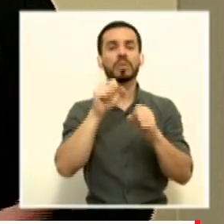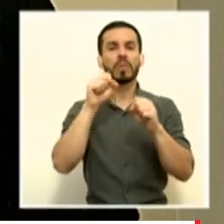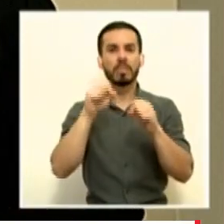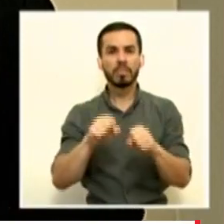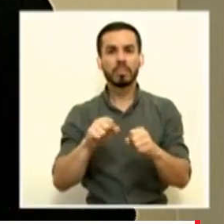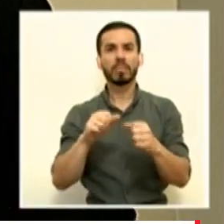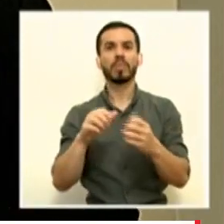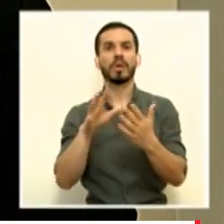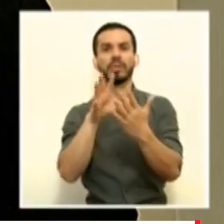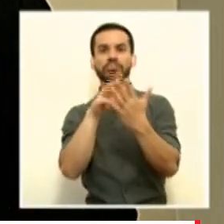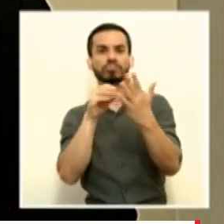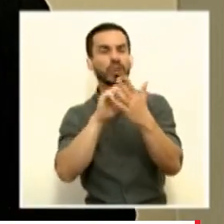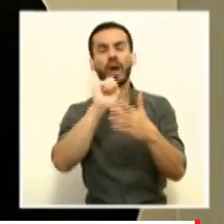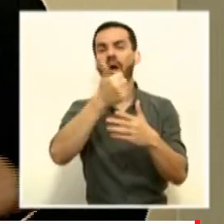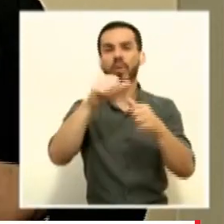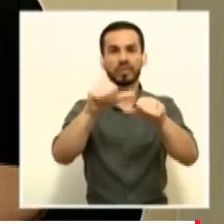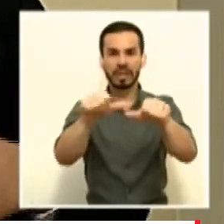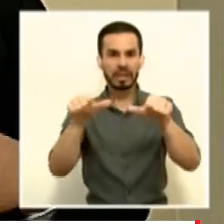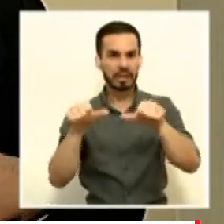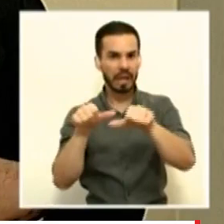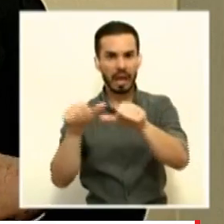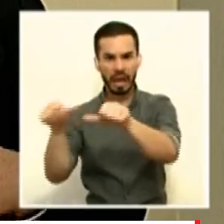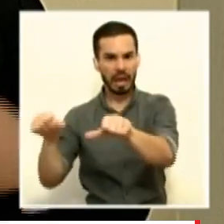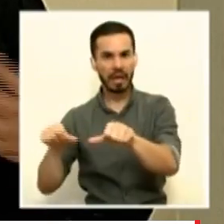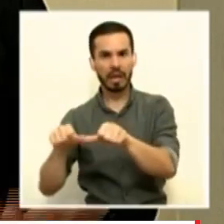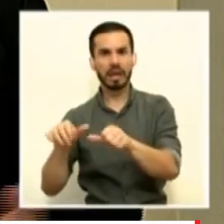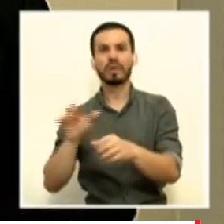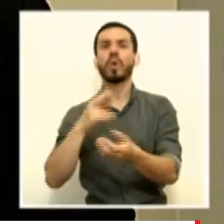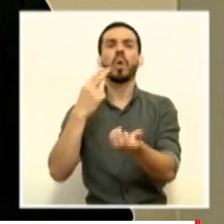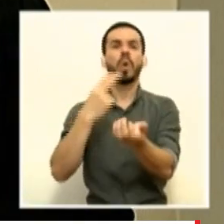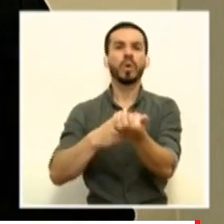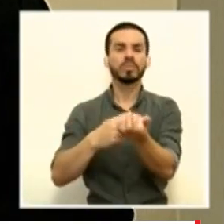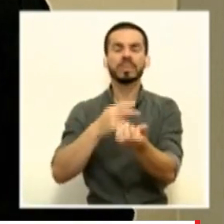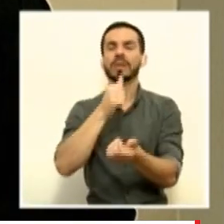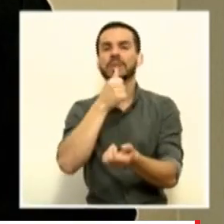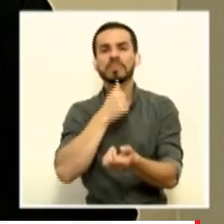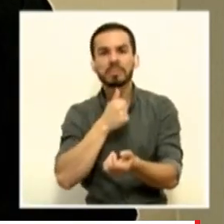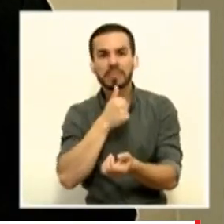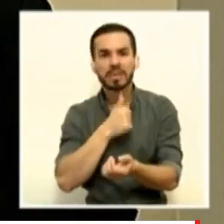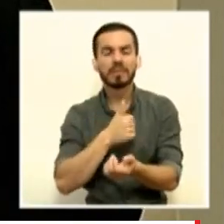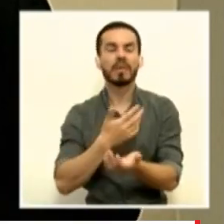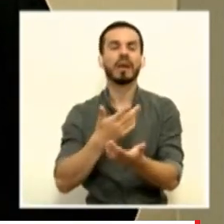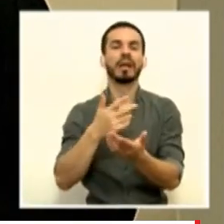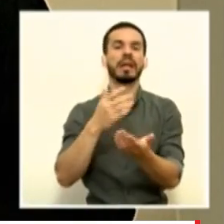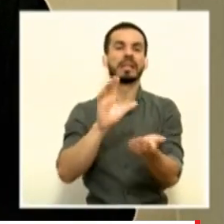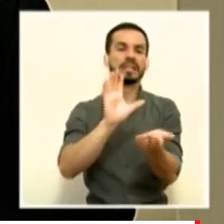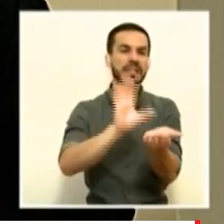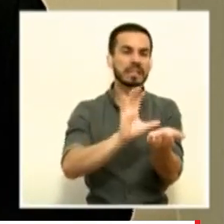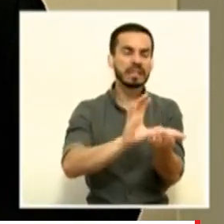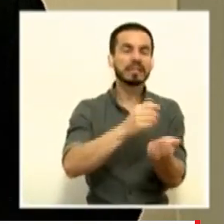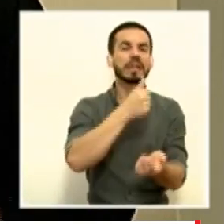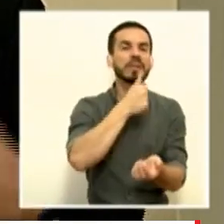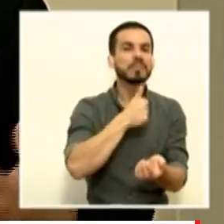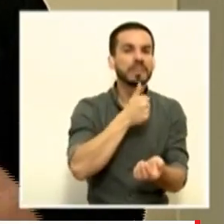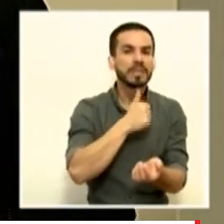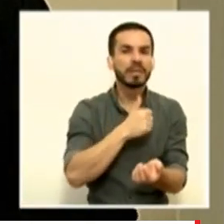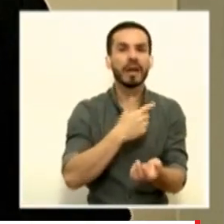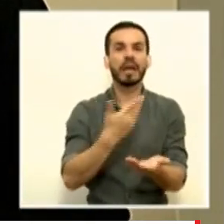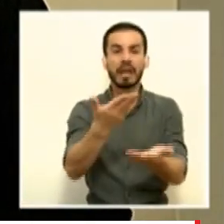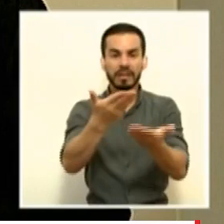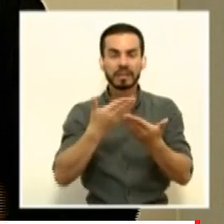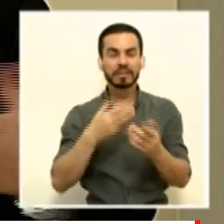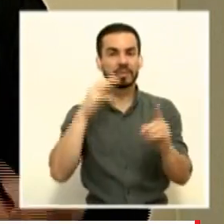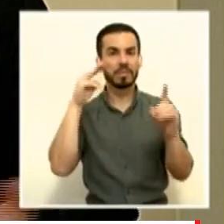puede replicar en otras áreas, tanto con hospitales privados, clínicas privadas. He